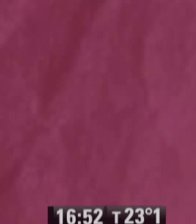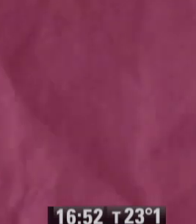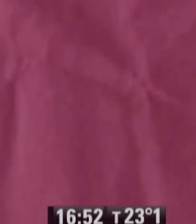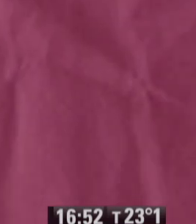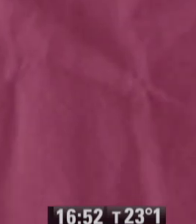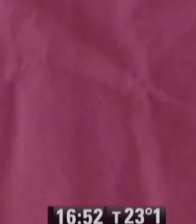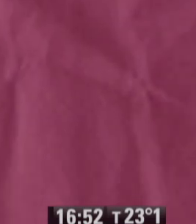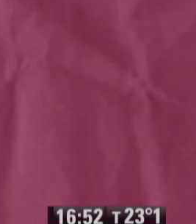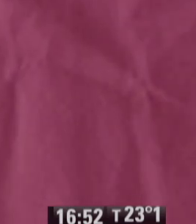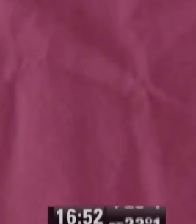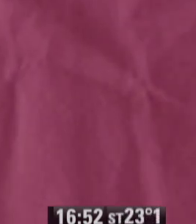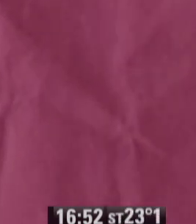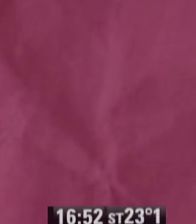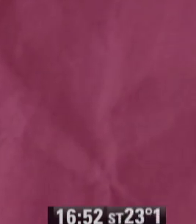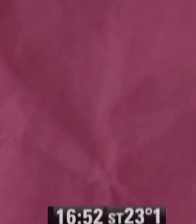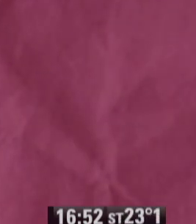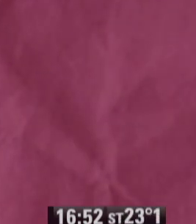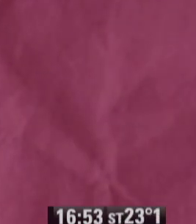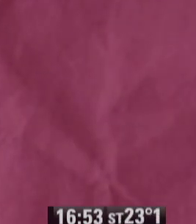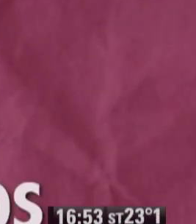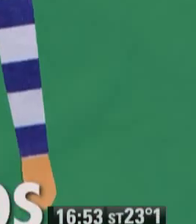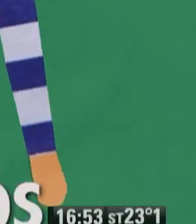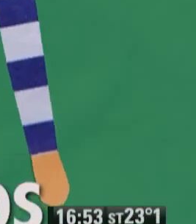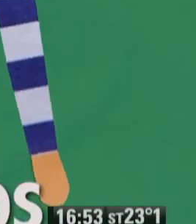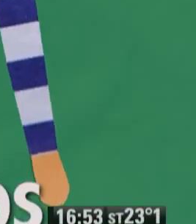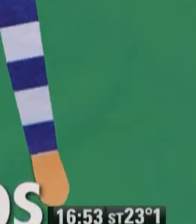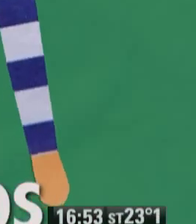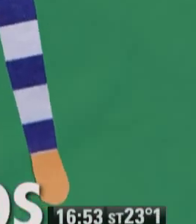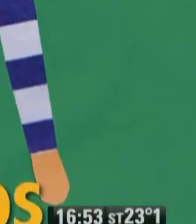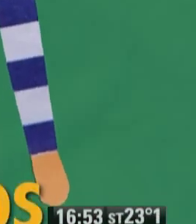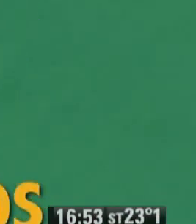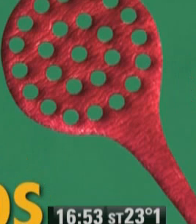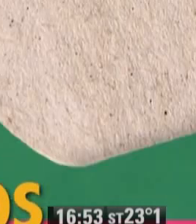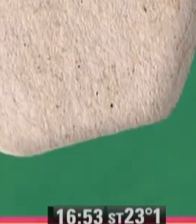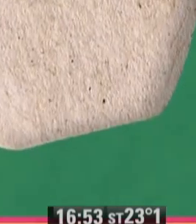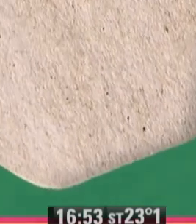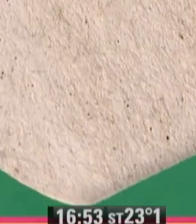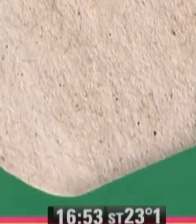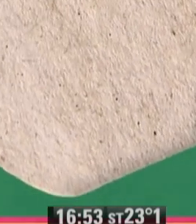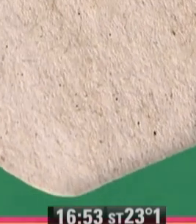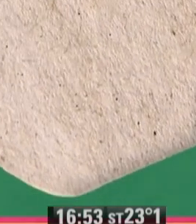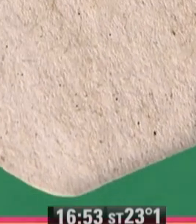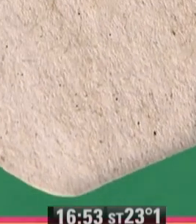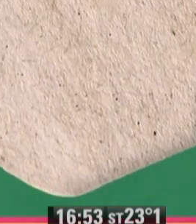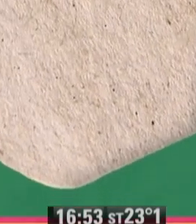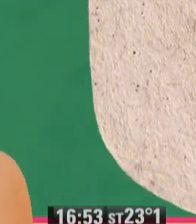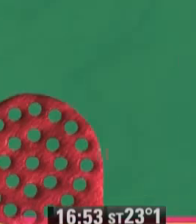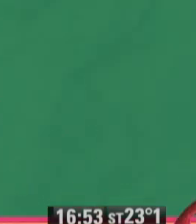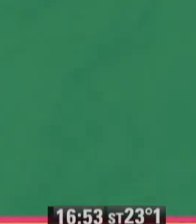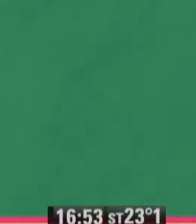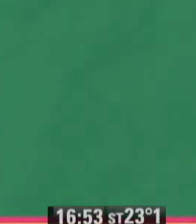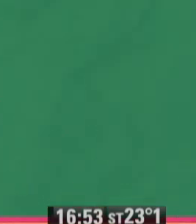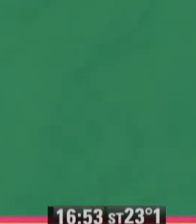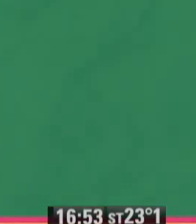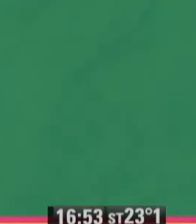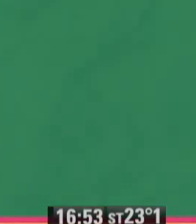plaza pero salió la 9a pródiga en la terraza las deformidades los méritos que no conocía les